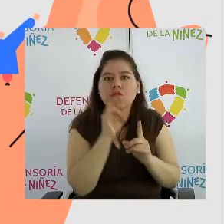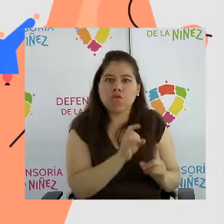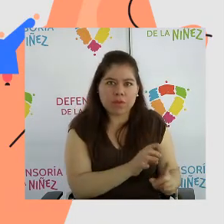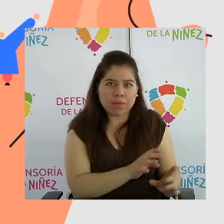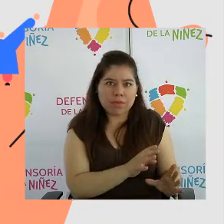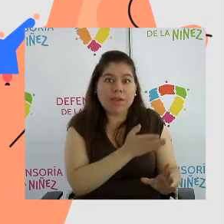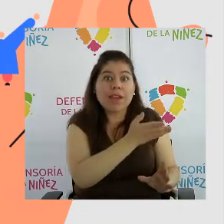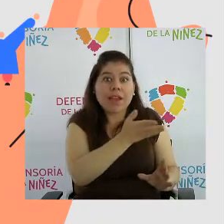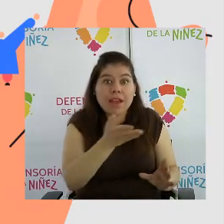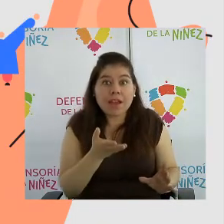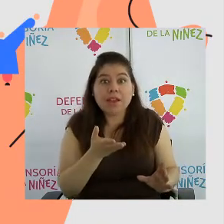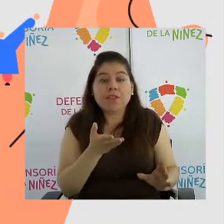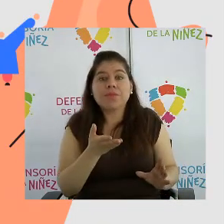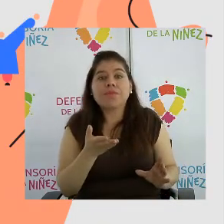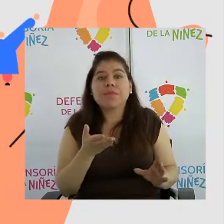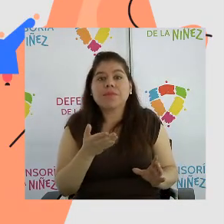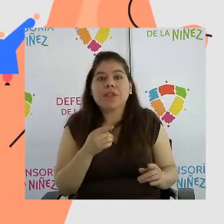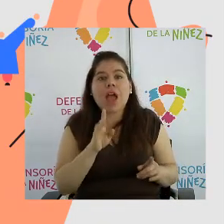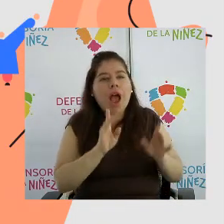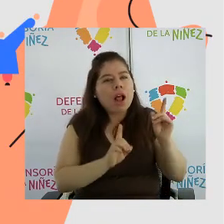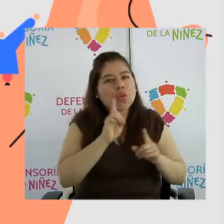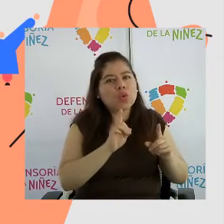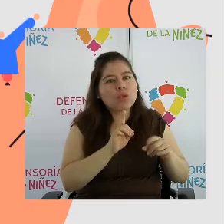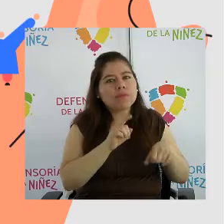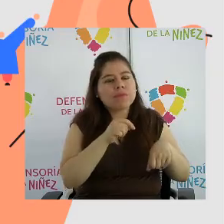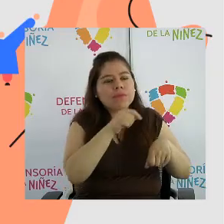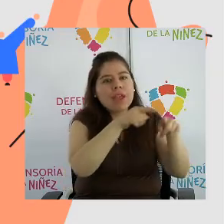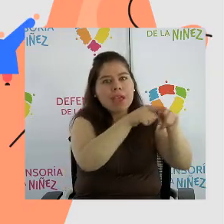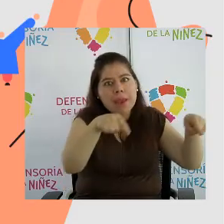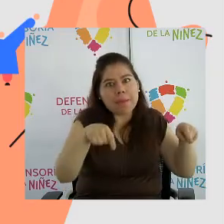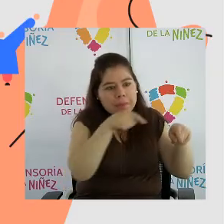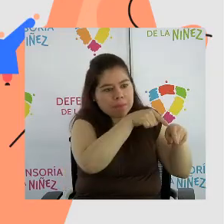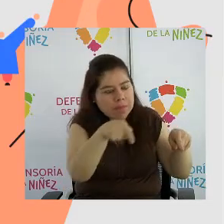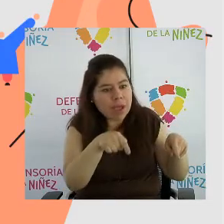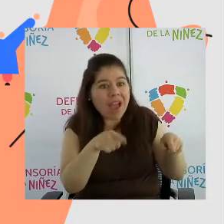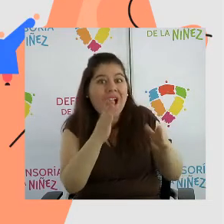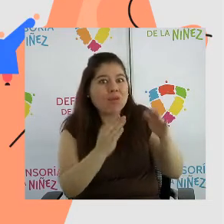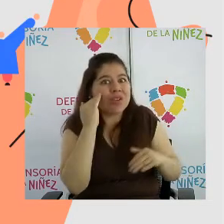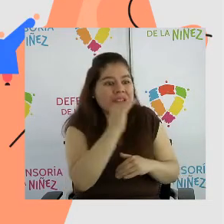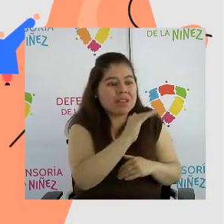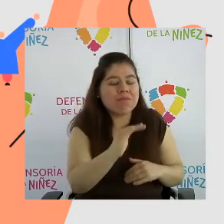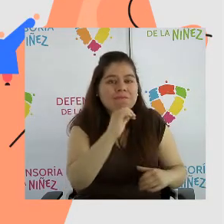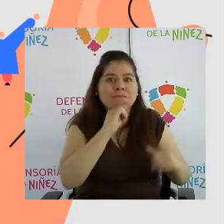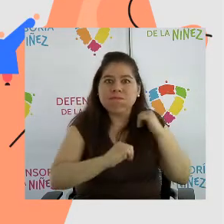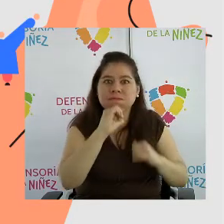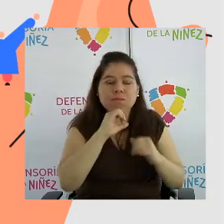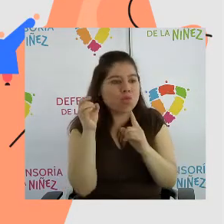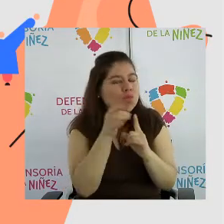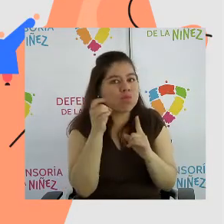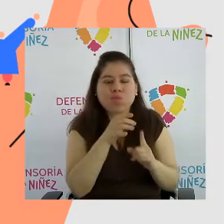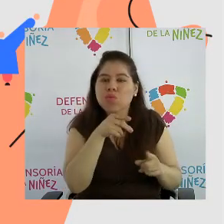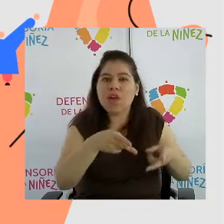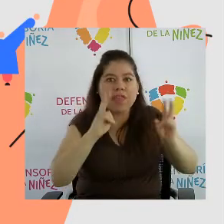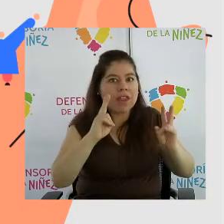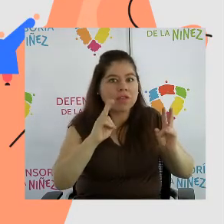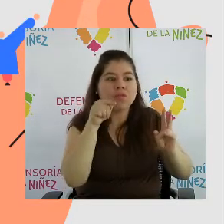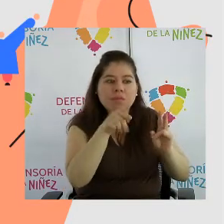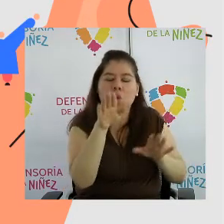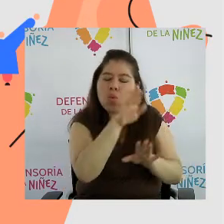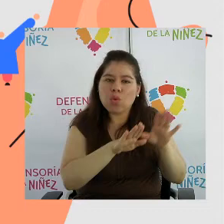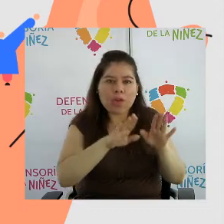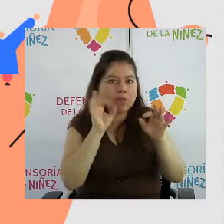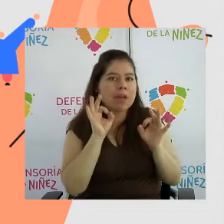asimismo añadiendo espacio de reparación a aquellos niños, niñas y adolescentes que hayan sido víctimas de vulneraciones a sus derechos. En